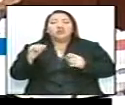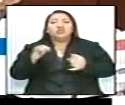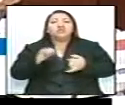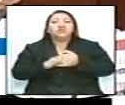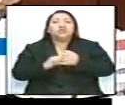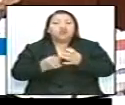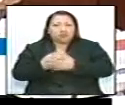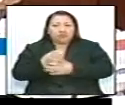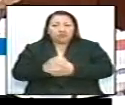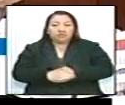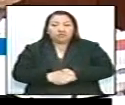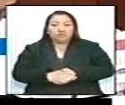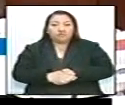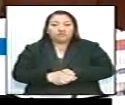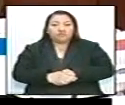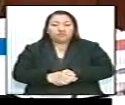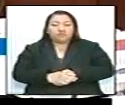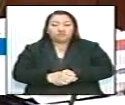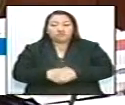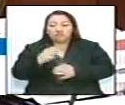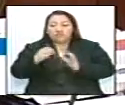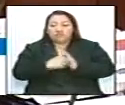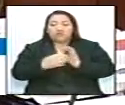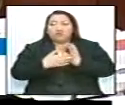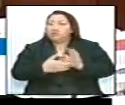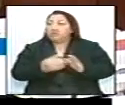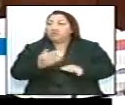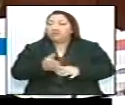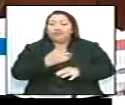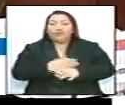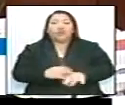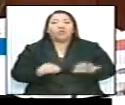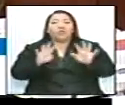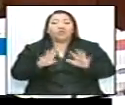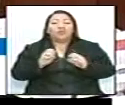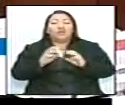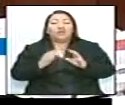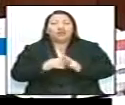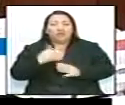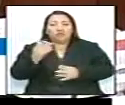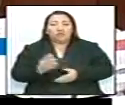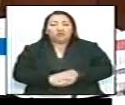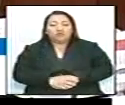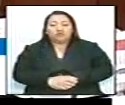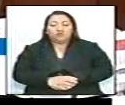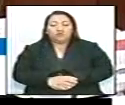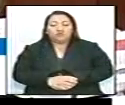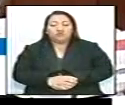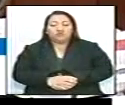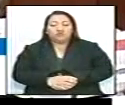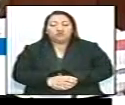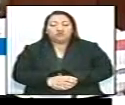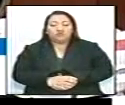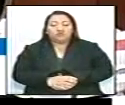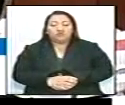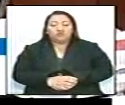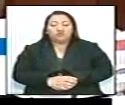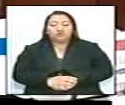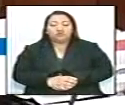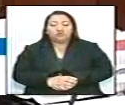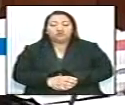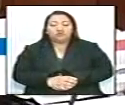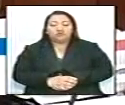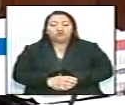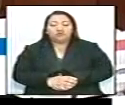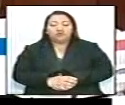septiembre. Y el proyecto se presentó 9 días después, en aquel entonces, y salió